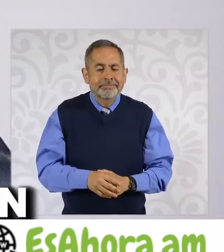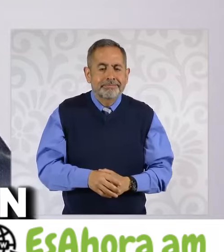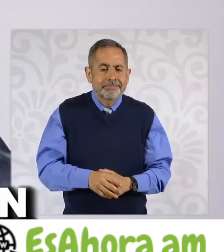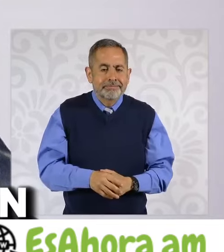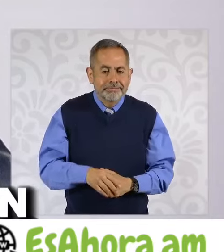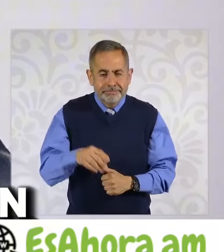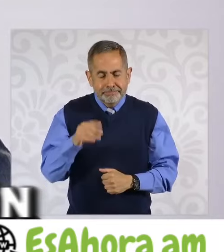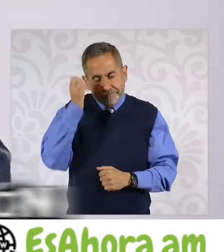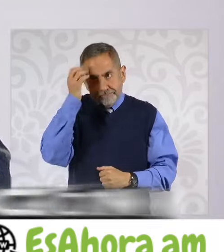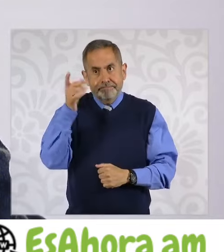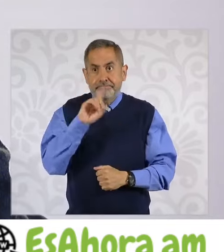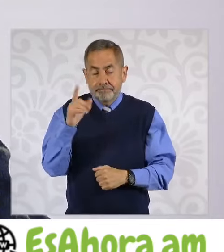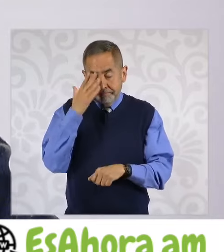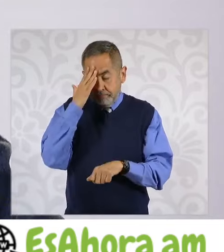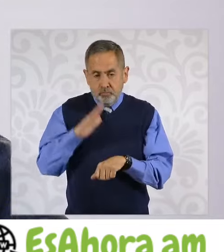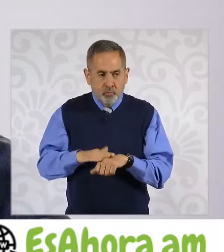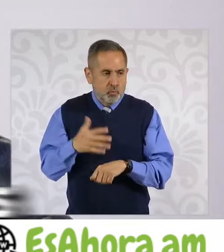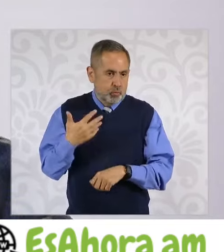su participación